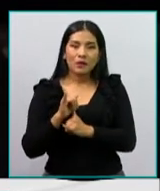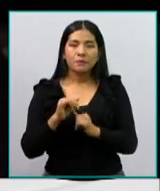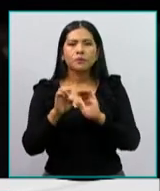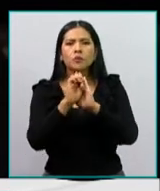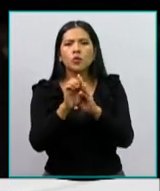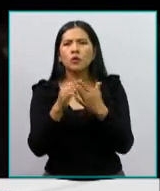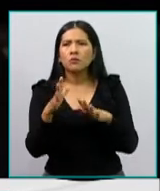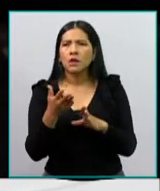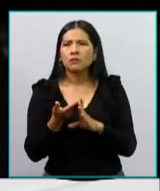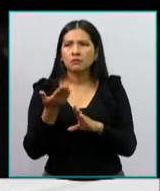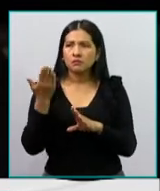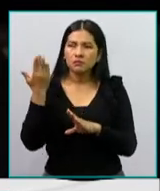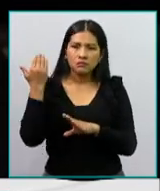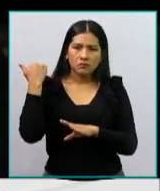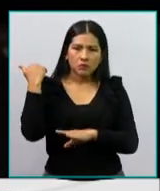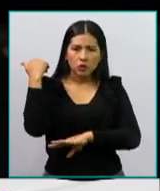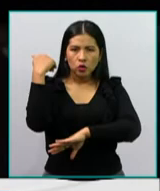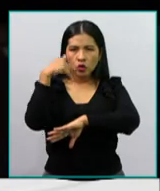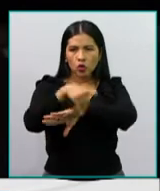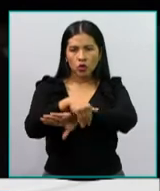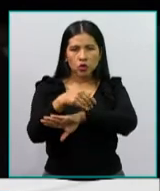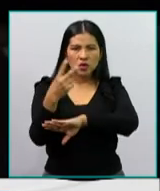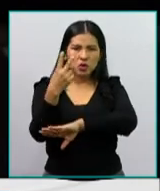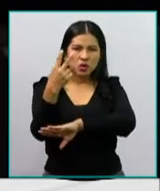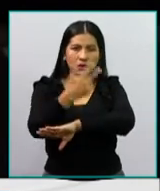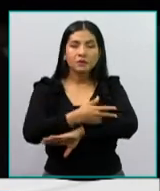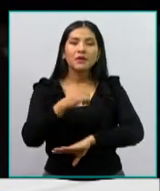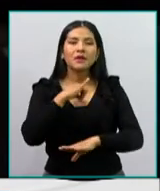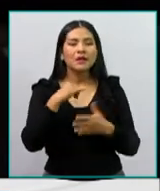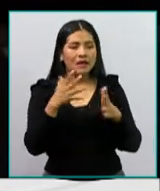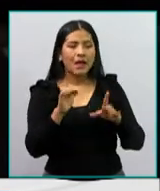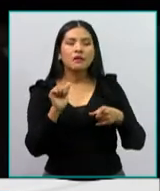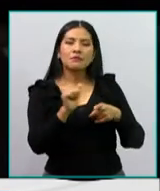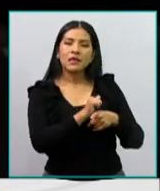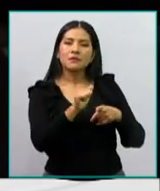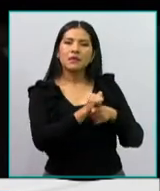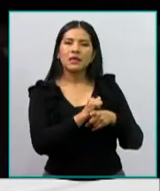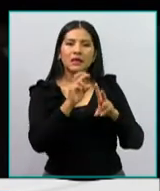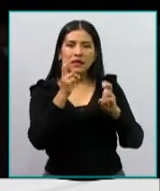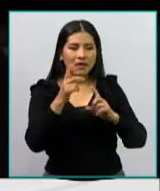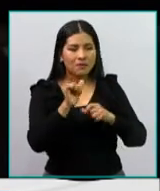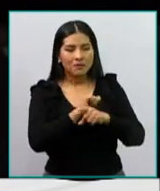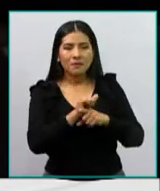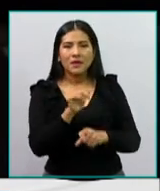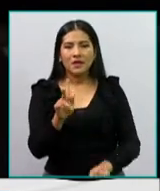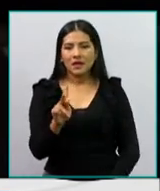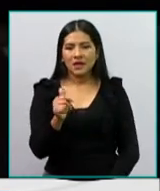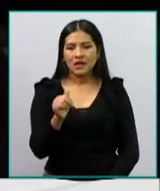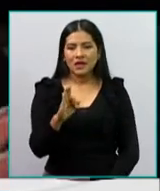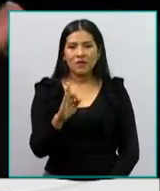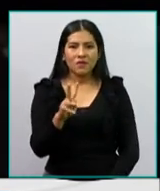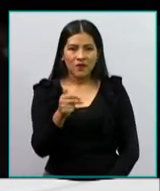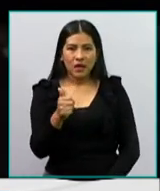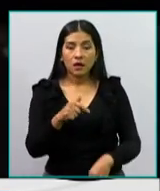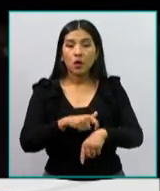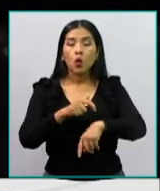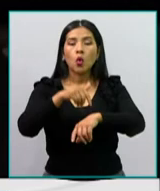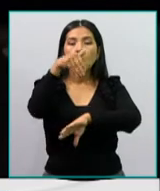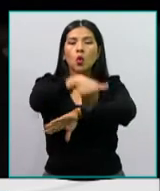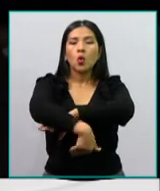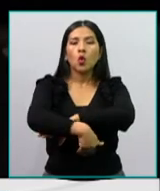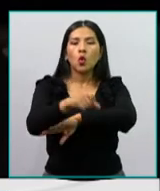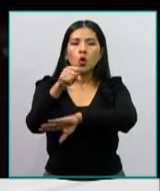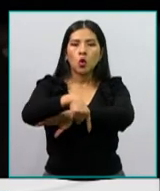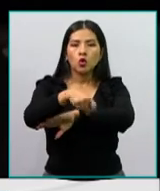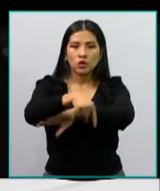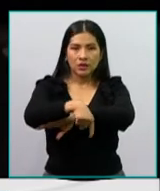Hace algunas noches yo terminaba mi ensayo de Kafka y era las 11 de la noche y